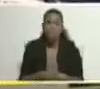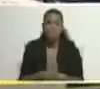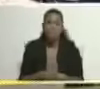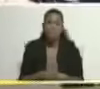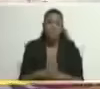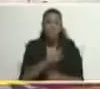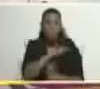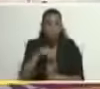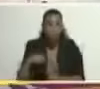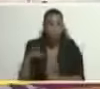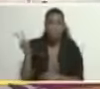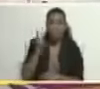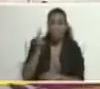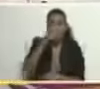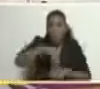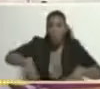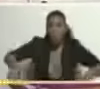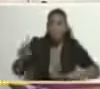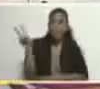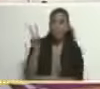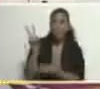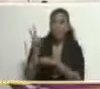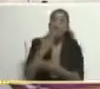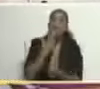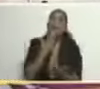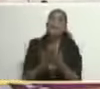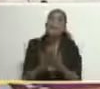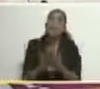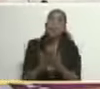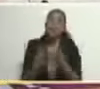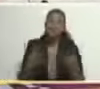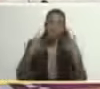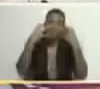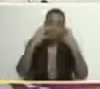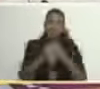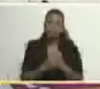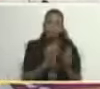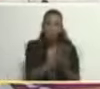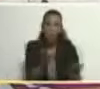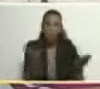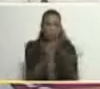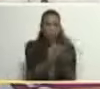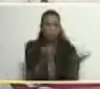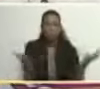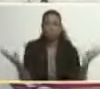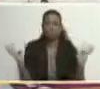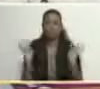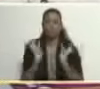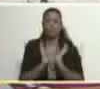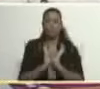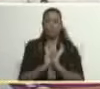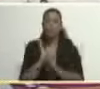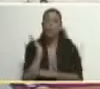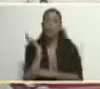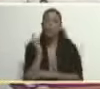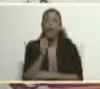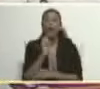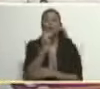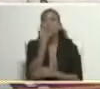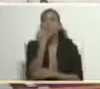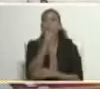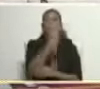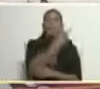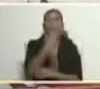Y nosotros aquí desde Venezuela le agradecemos esta cumbre número